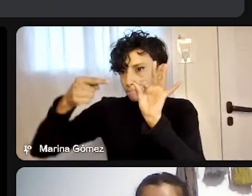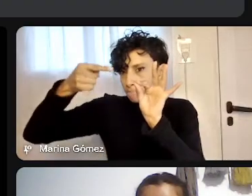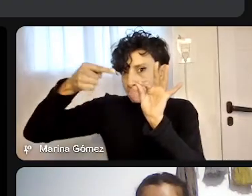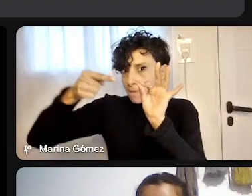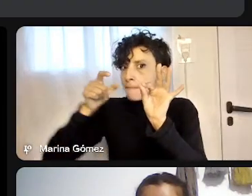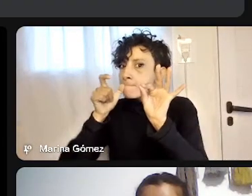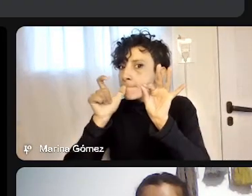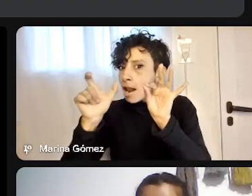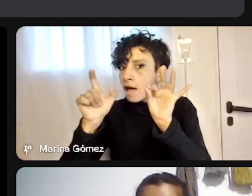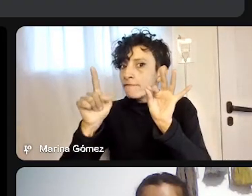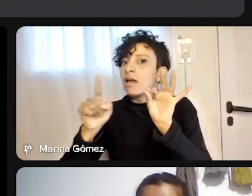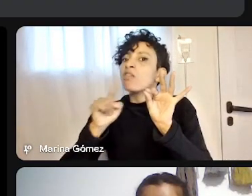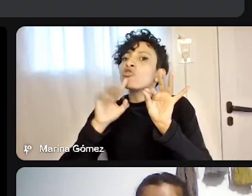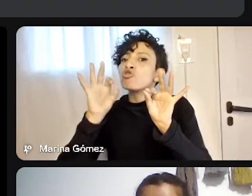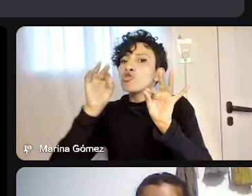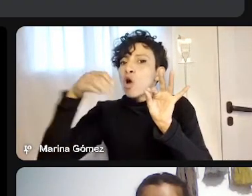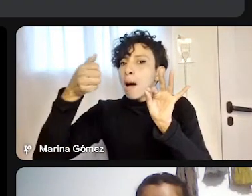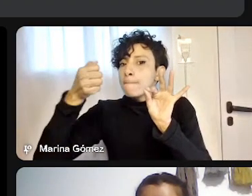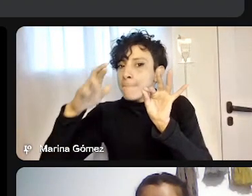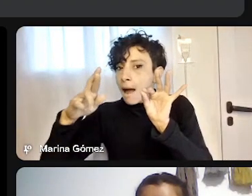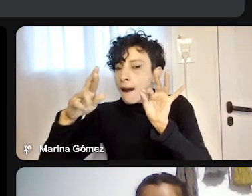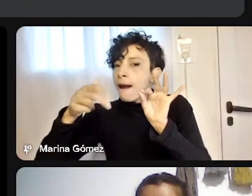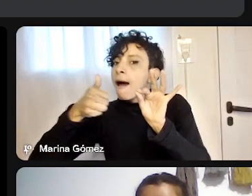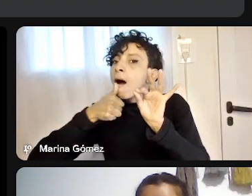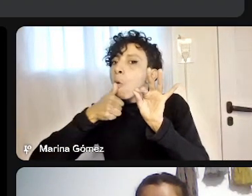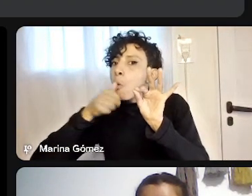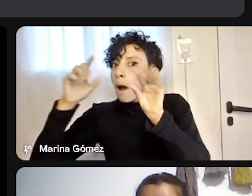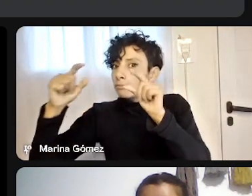cómo la utilizó Fabri?